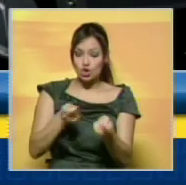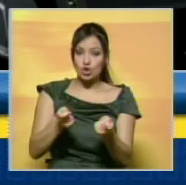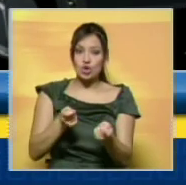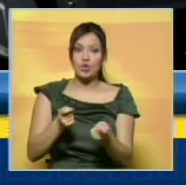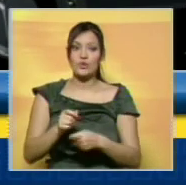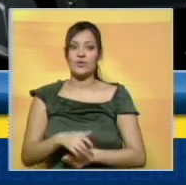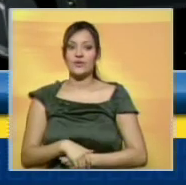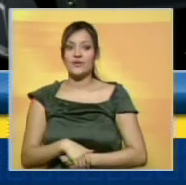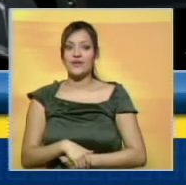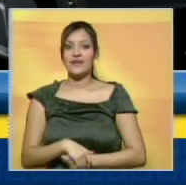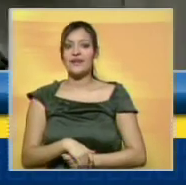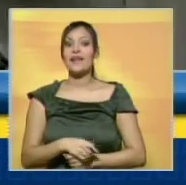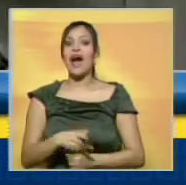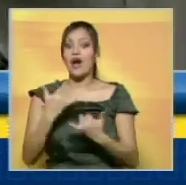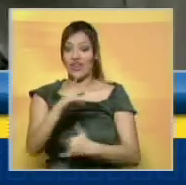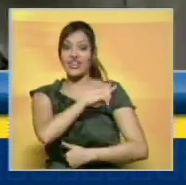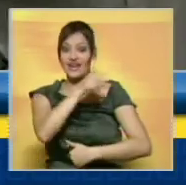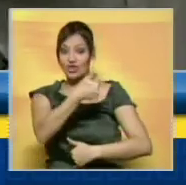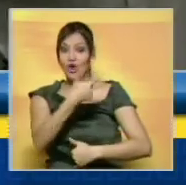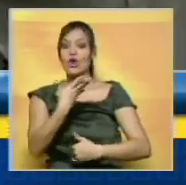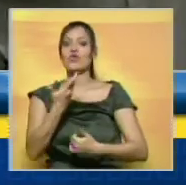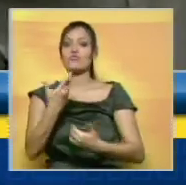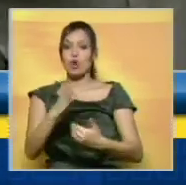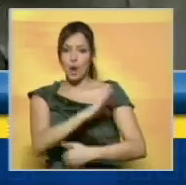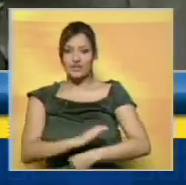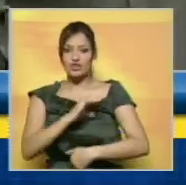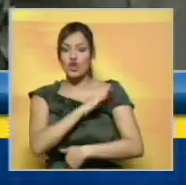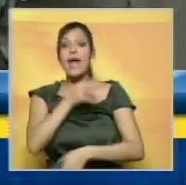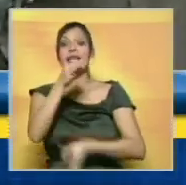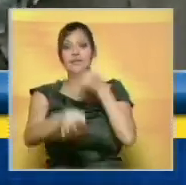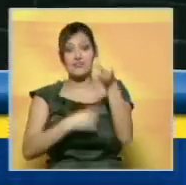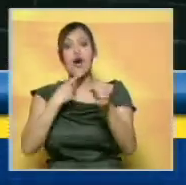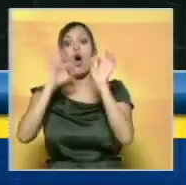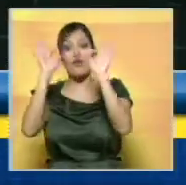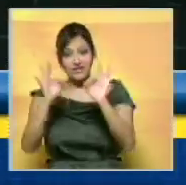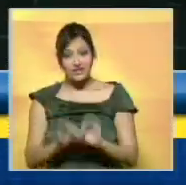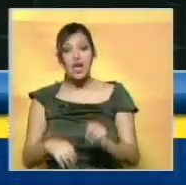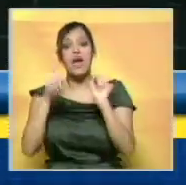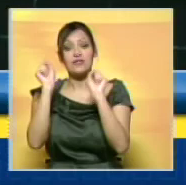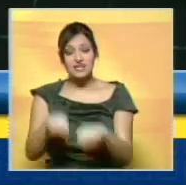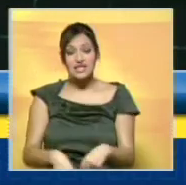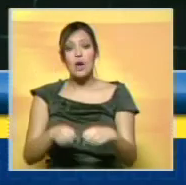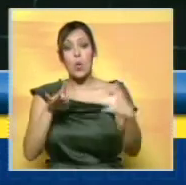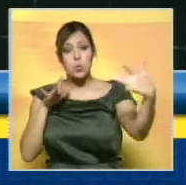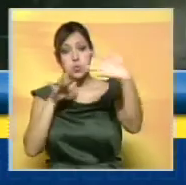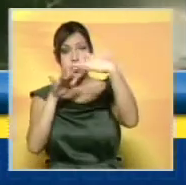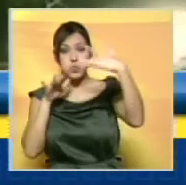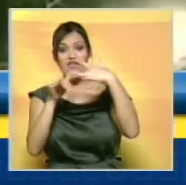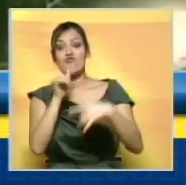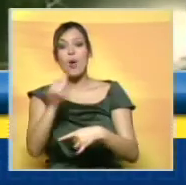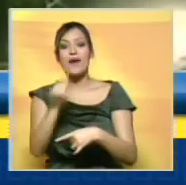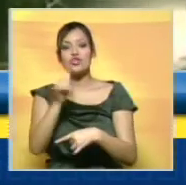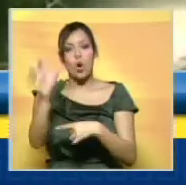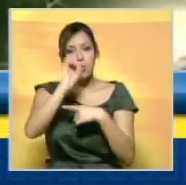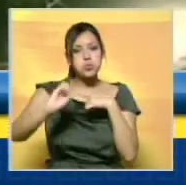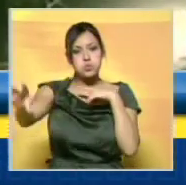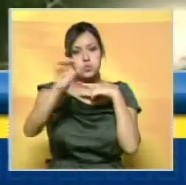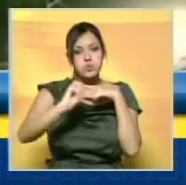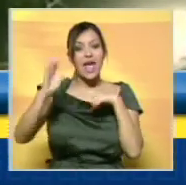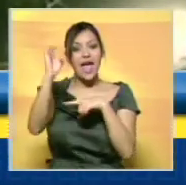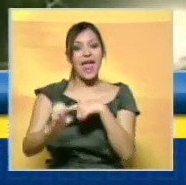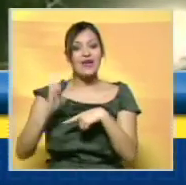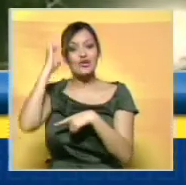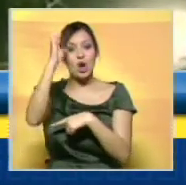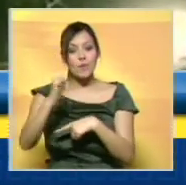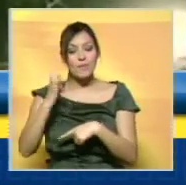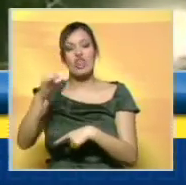un cometa. El director de operaciones de Rosetta confirmó la señal de la sonda en el centro de operaciones de la Agencia Espacial Europea